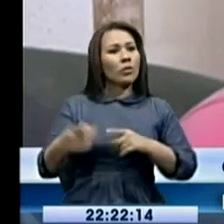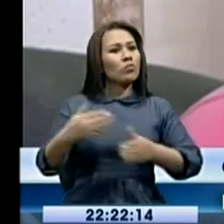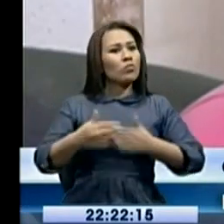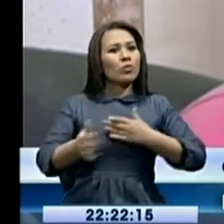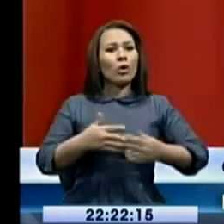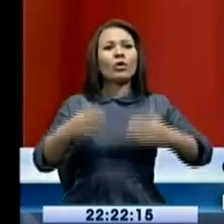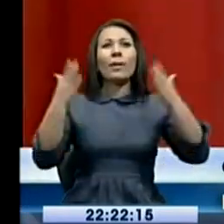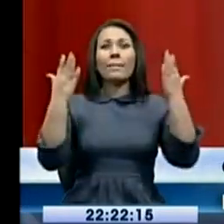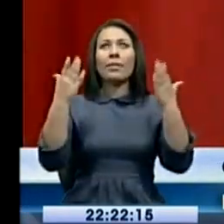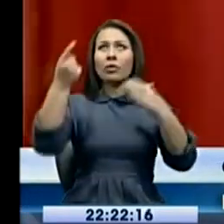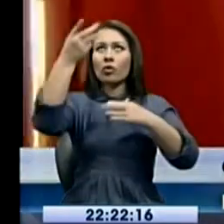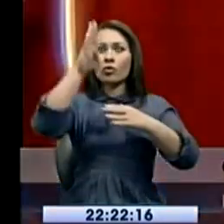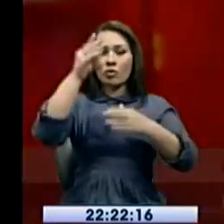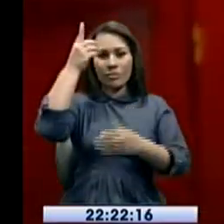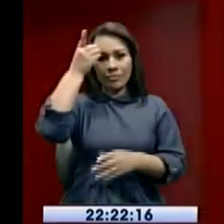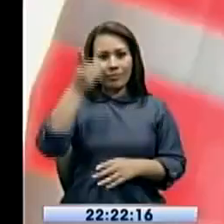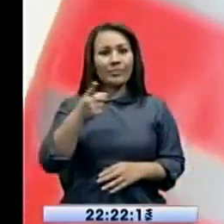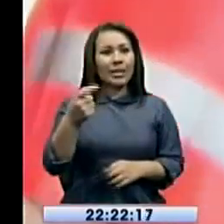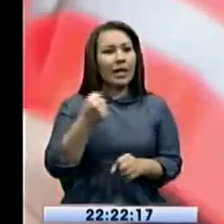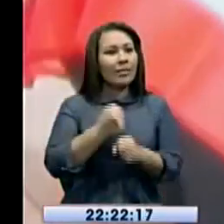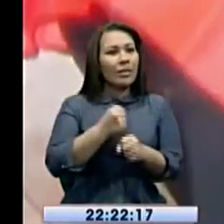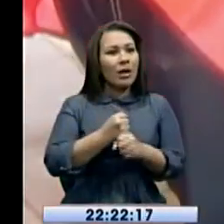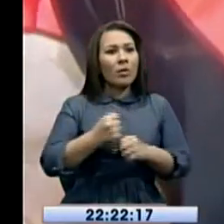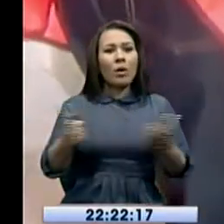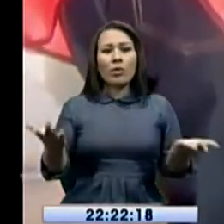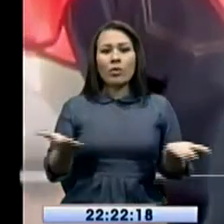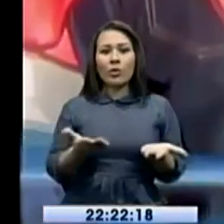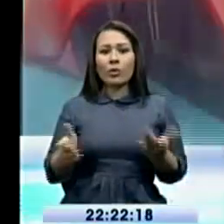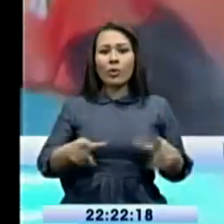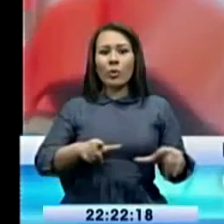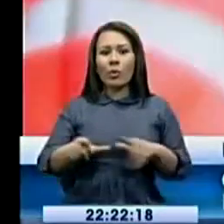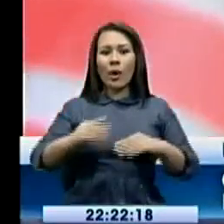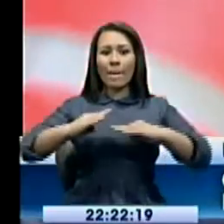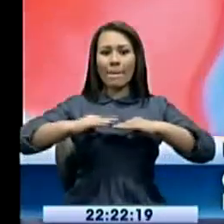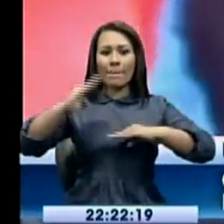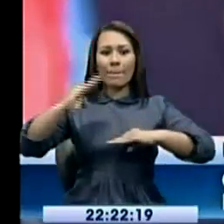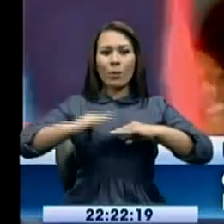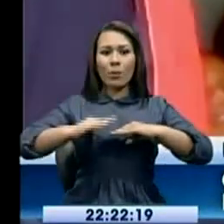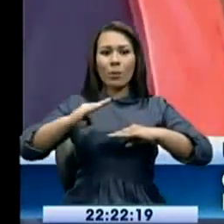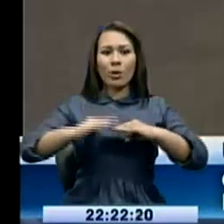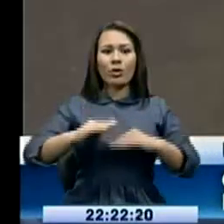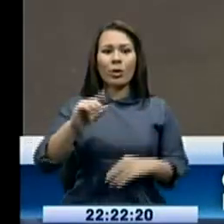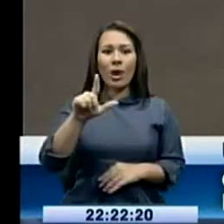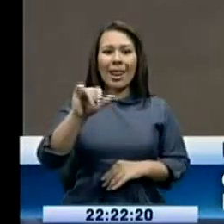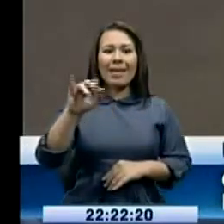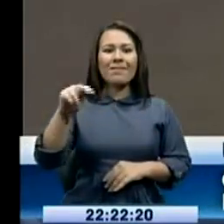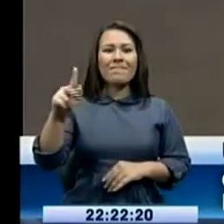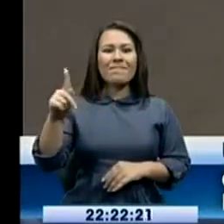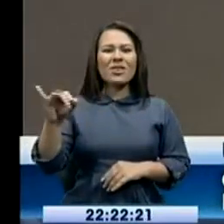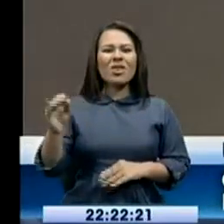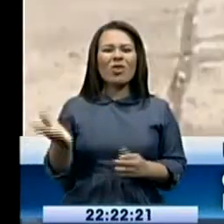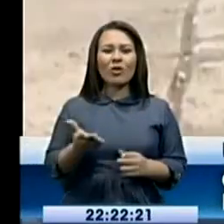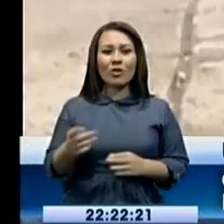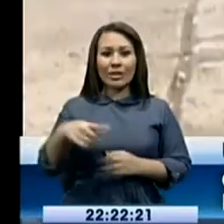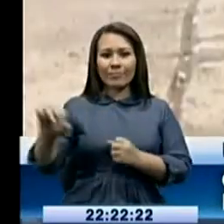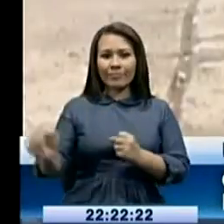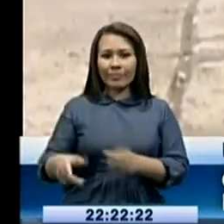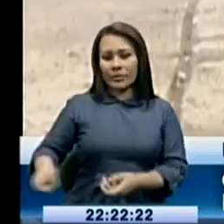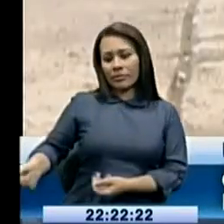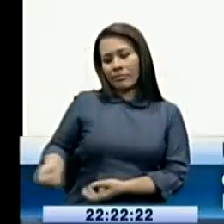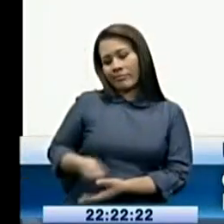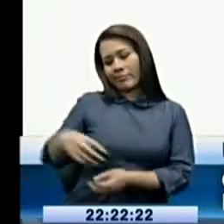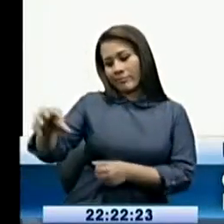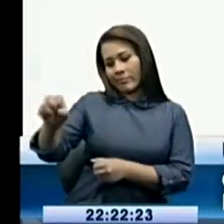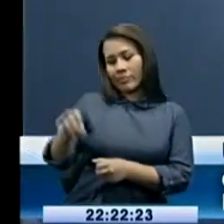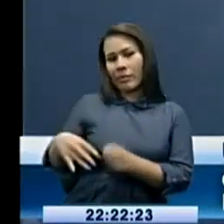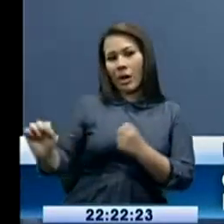en las manos de Dios. Desde hace 3 años trabaja en Puerto Limpio. Sale todas las mañanas con su carreta a limpiar las calles, sin importar si llueve